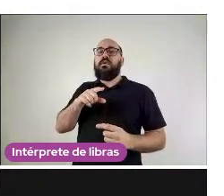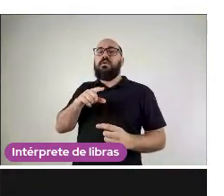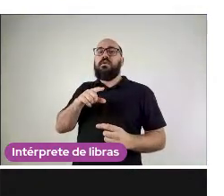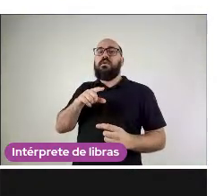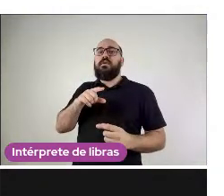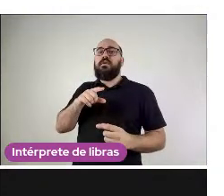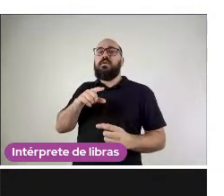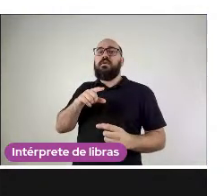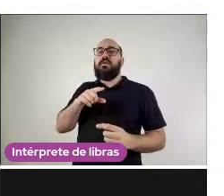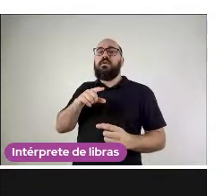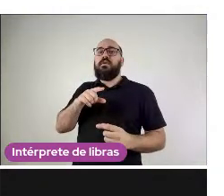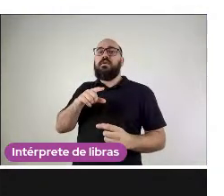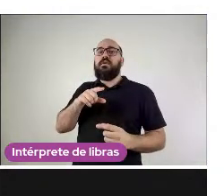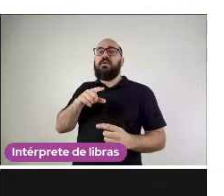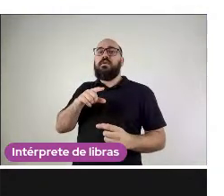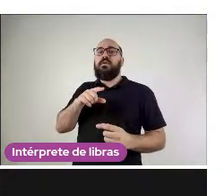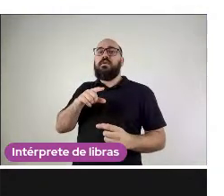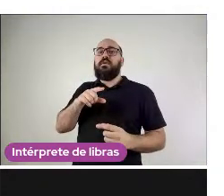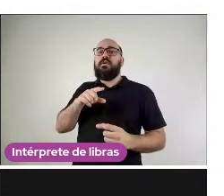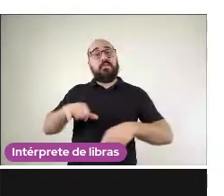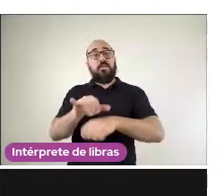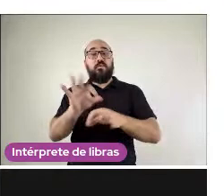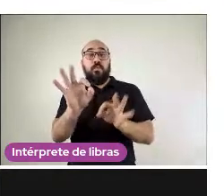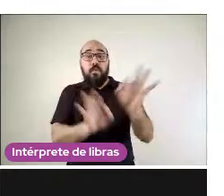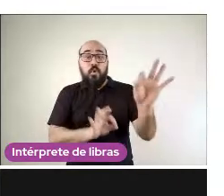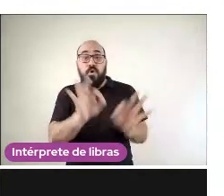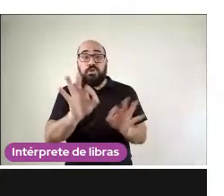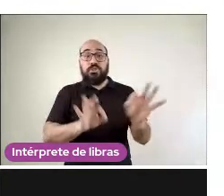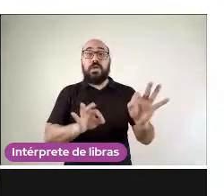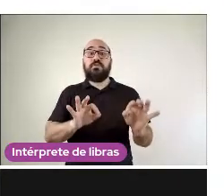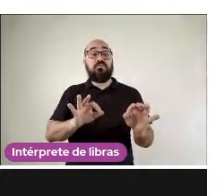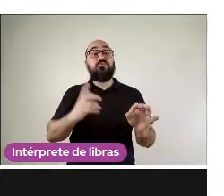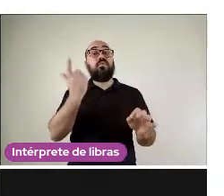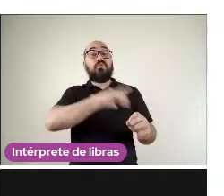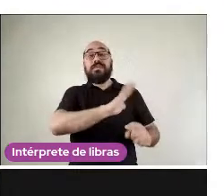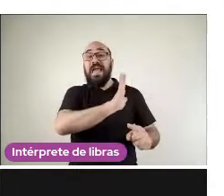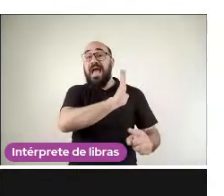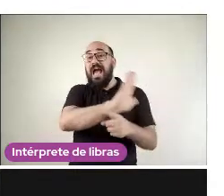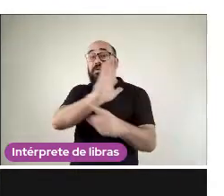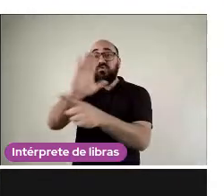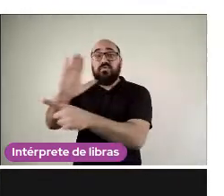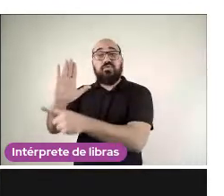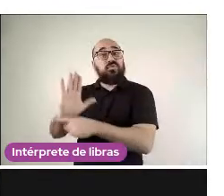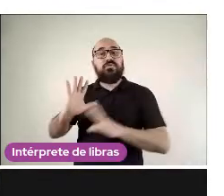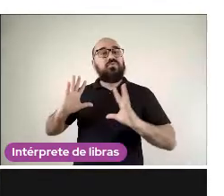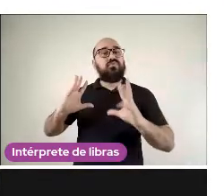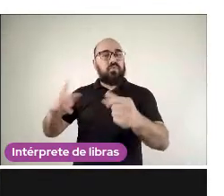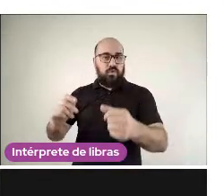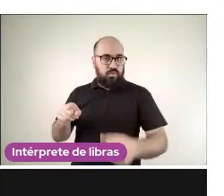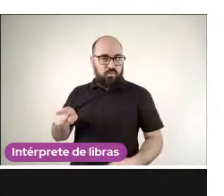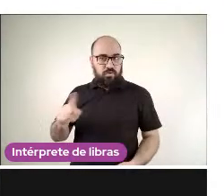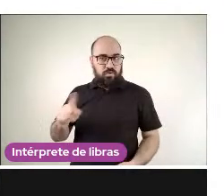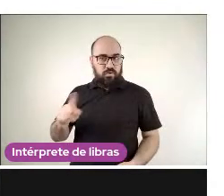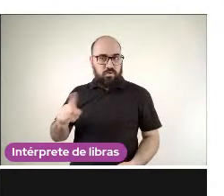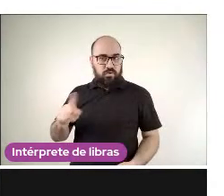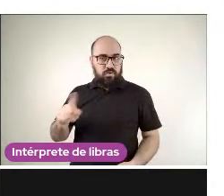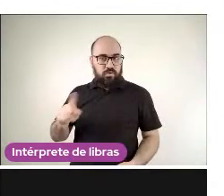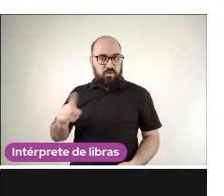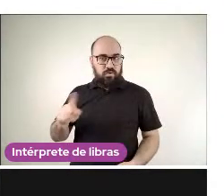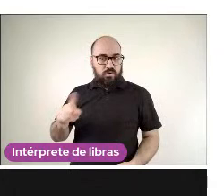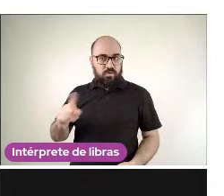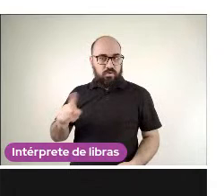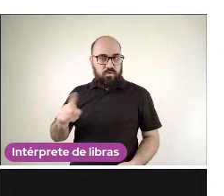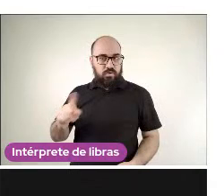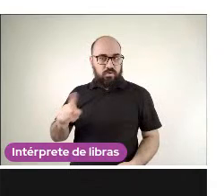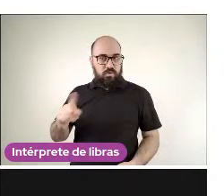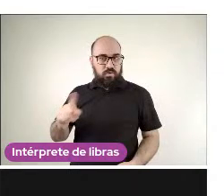contemplar en las propuestas. Y quiero mostrar rápidamente este mapa porque justamente a partir de un libro de Lester Brown,